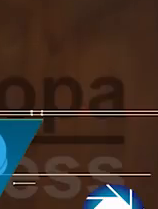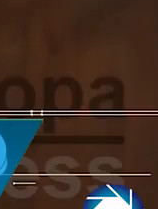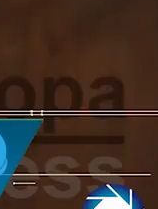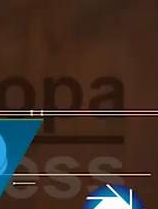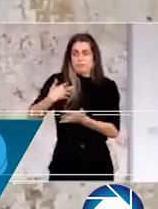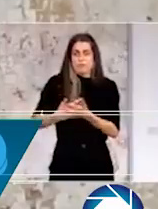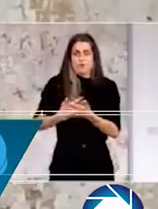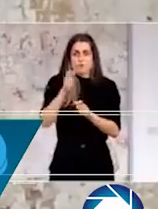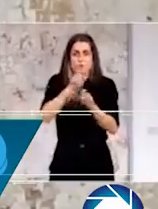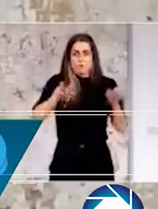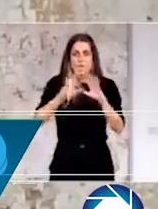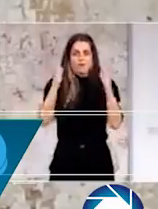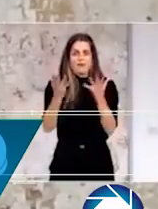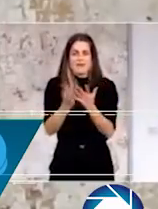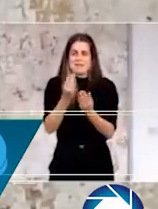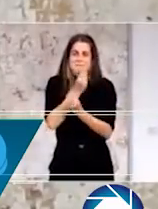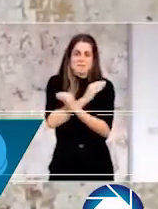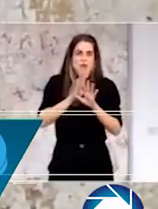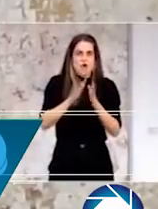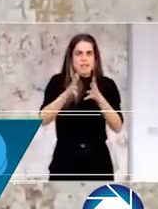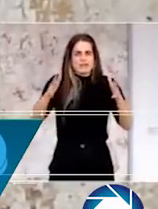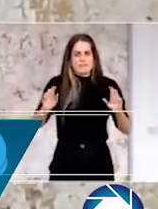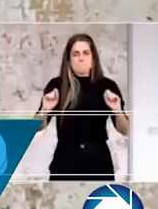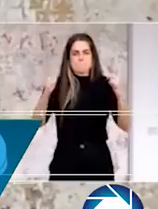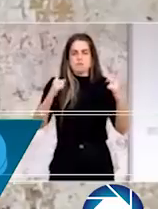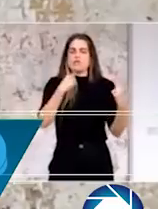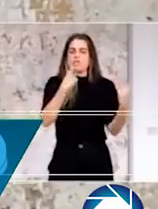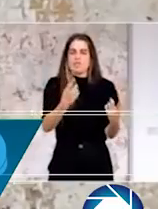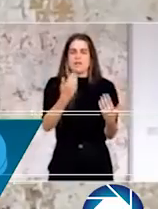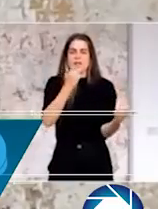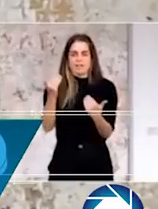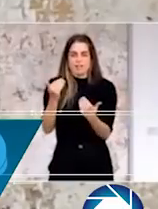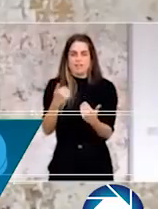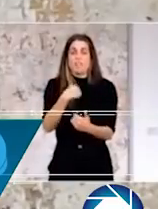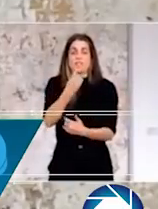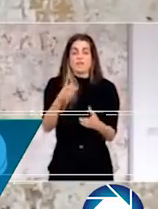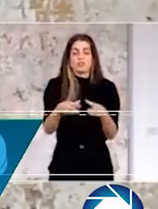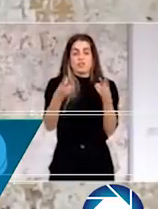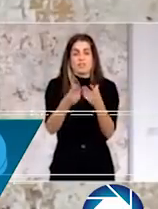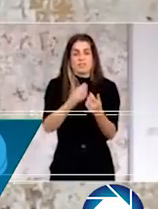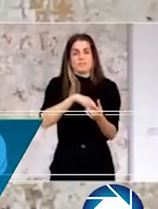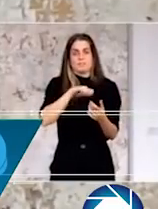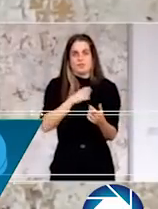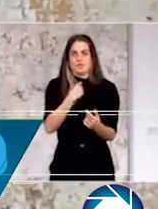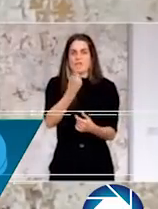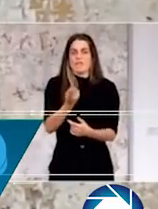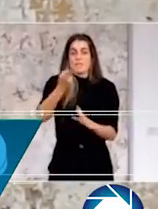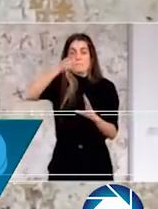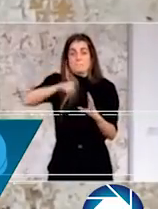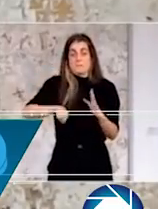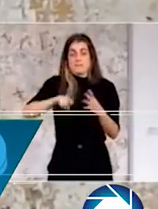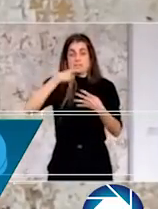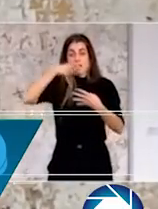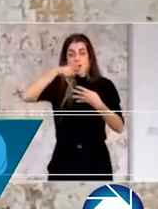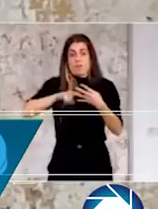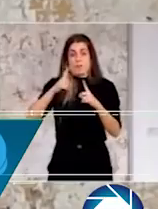no le afecta en absoluto a su cargo, a los cargos que tenía ese interés por estar en el CNI por parte